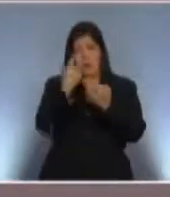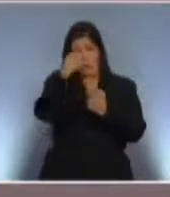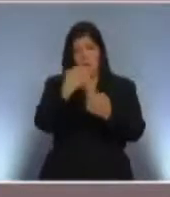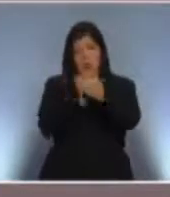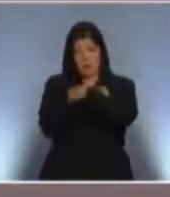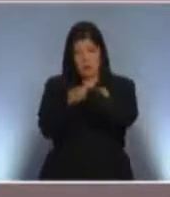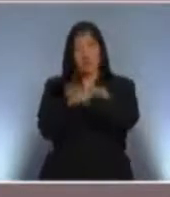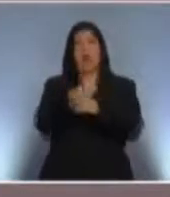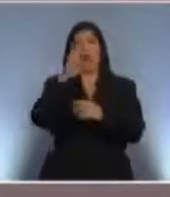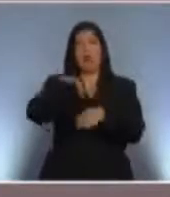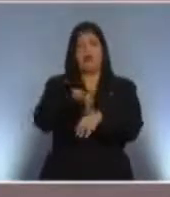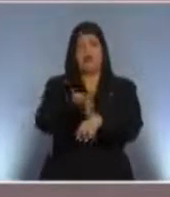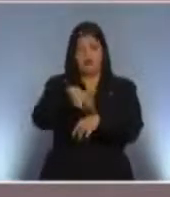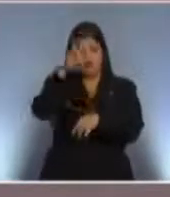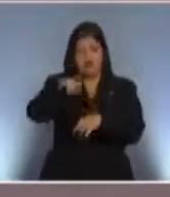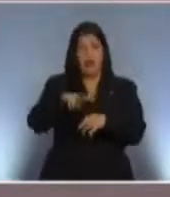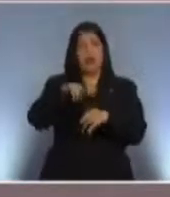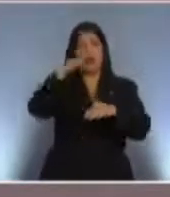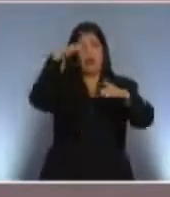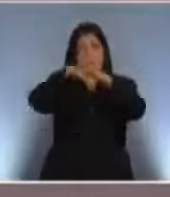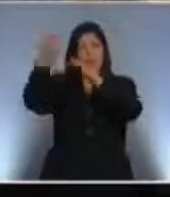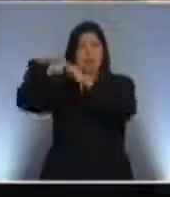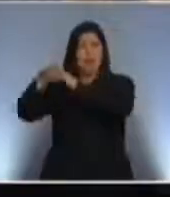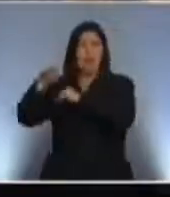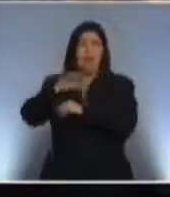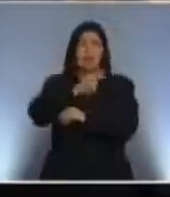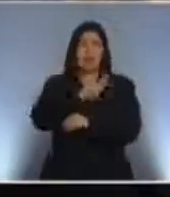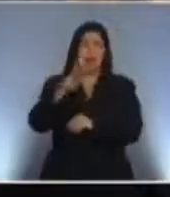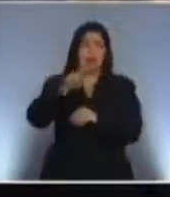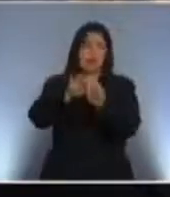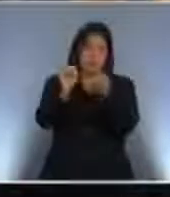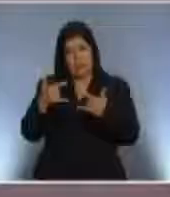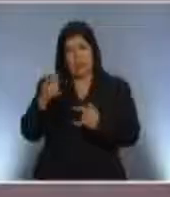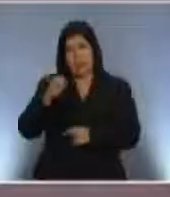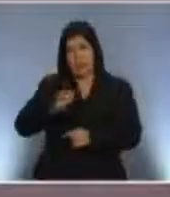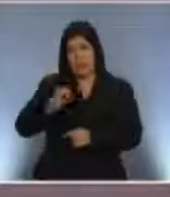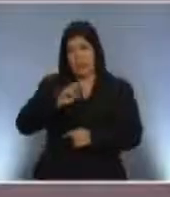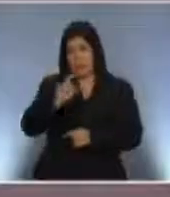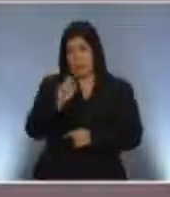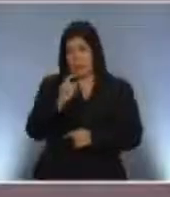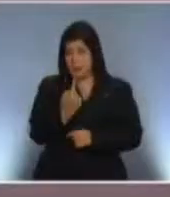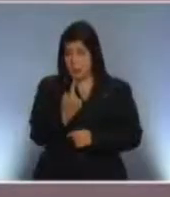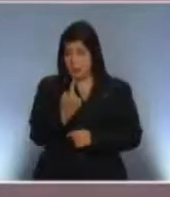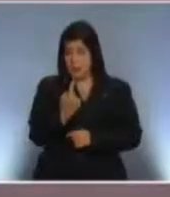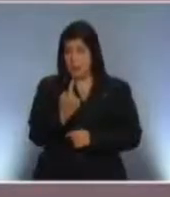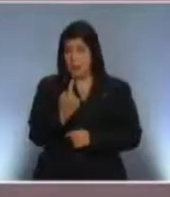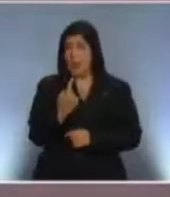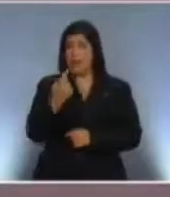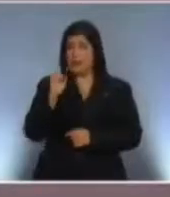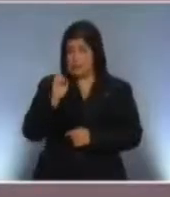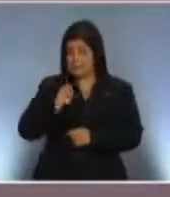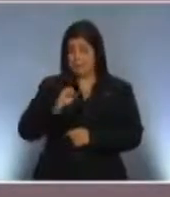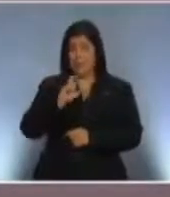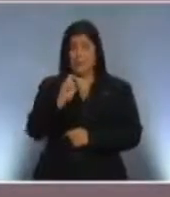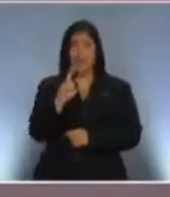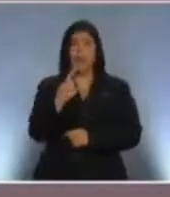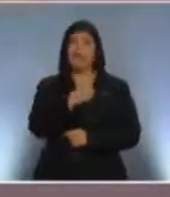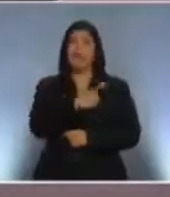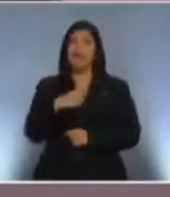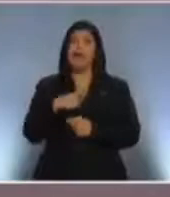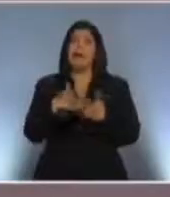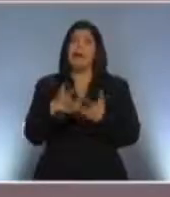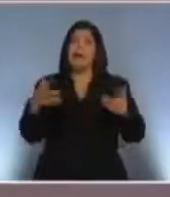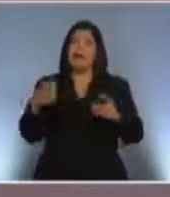una realidad en todas las aulas del país. El siglo XXI debe ser el gran siglo de